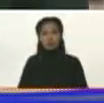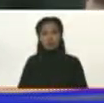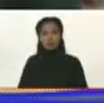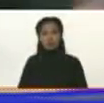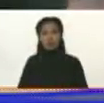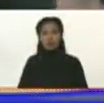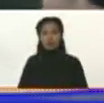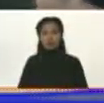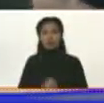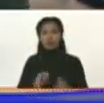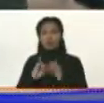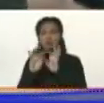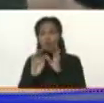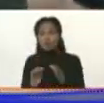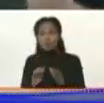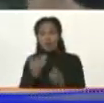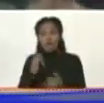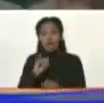Ay, bobo.